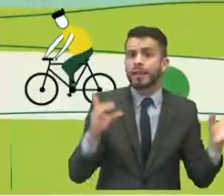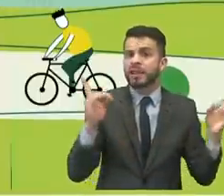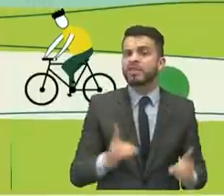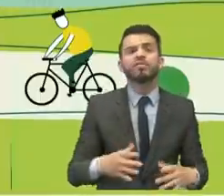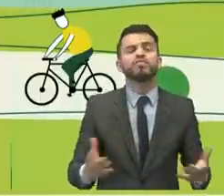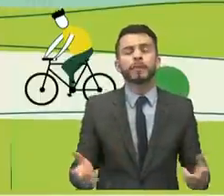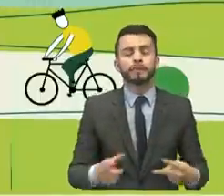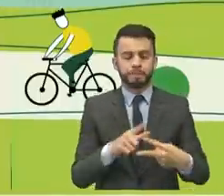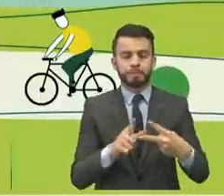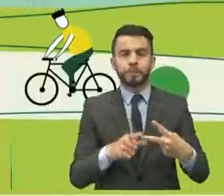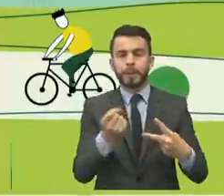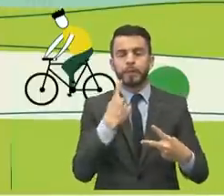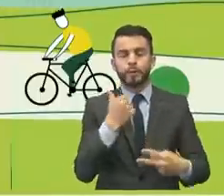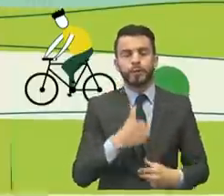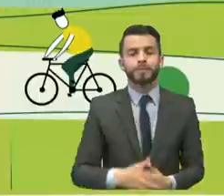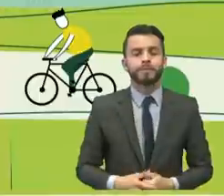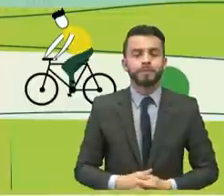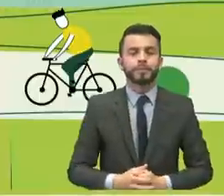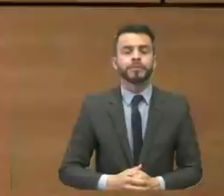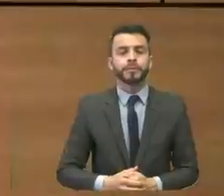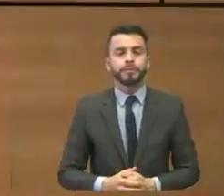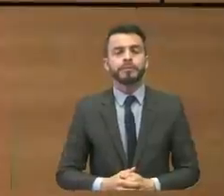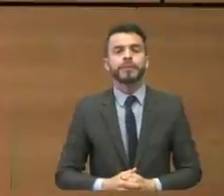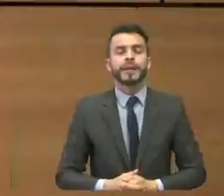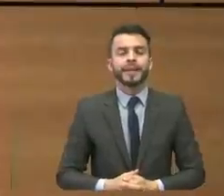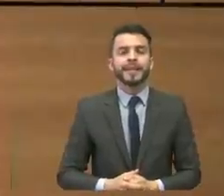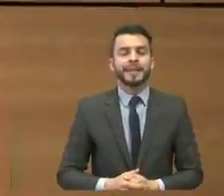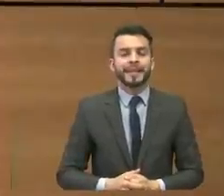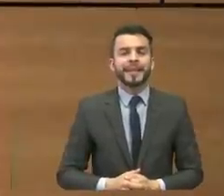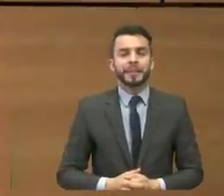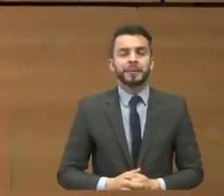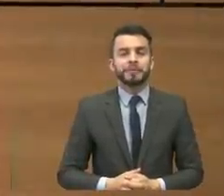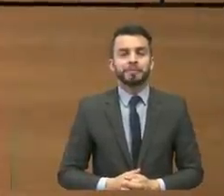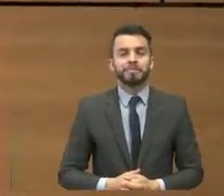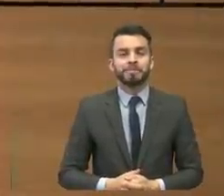transporte? Ok, entonces…